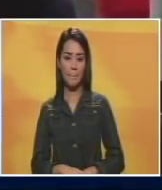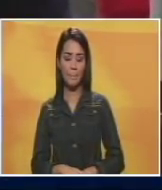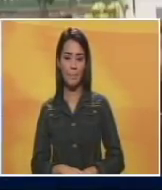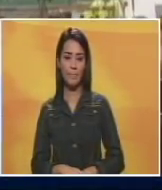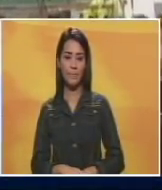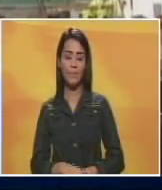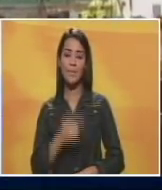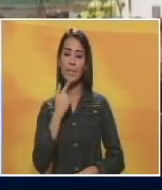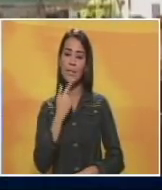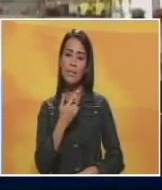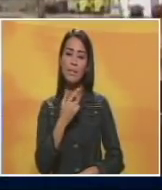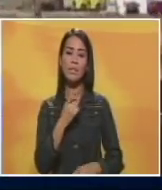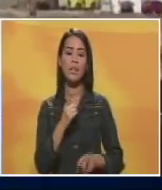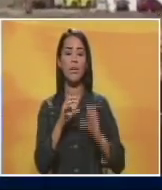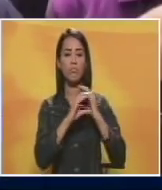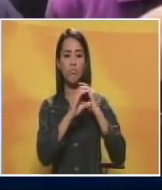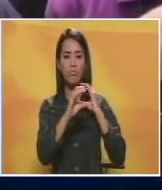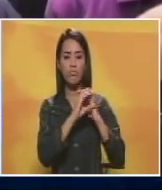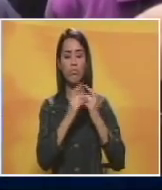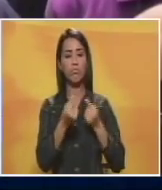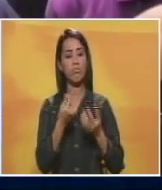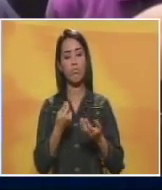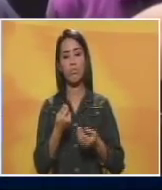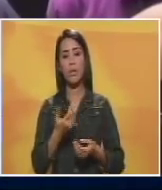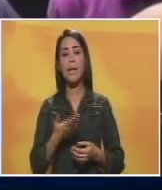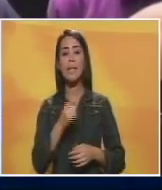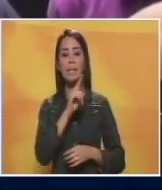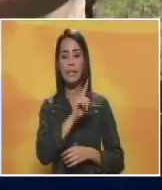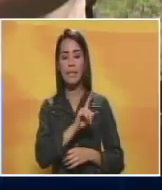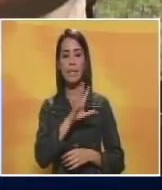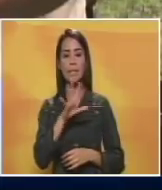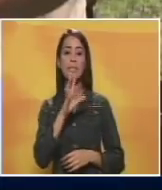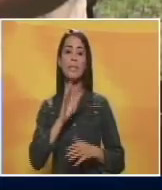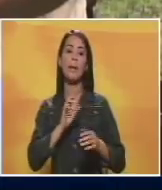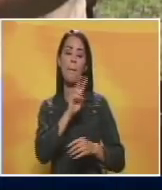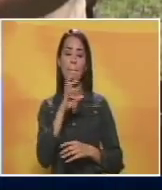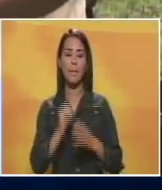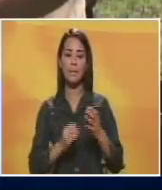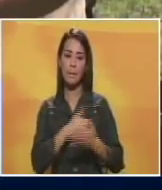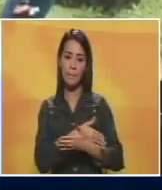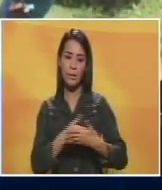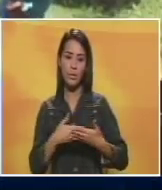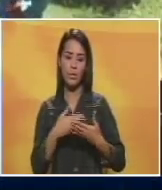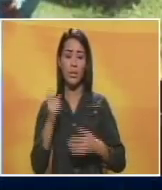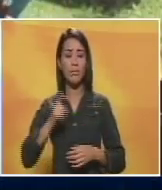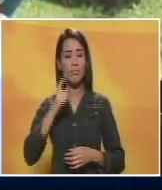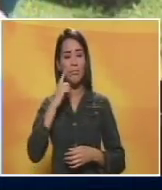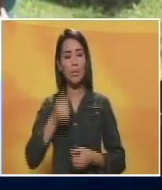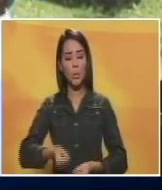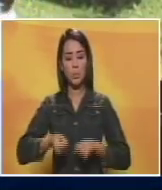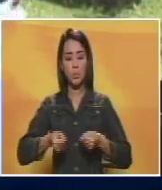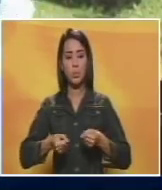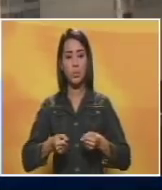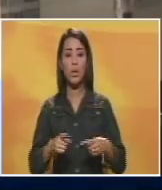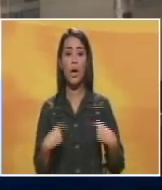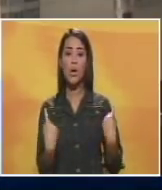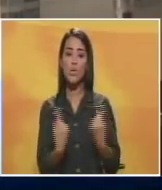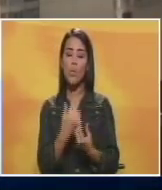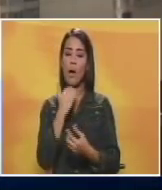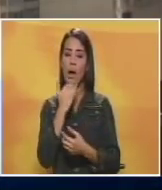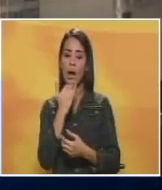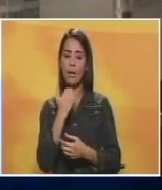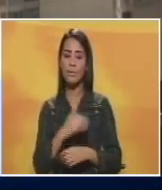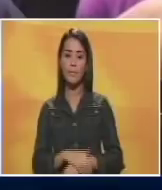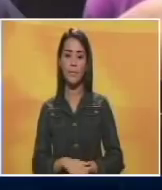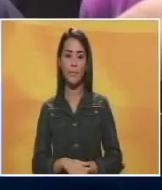Comentaron que por el alto costo de los camiones cisternas, que oscilan entre los 15 y 20 millones, se ven en la necesidad de llenar los tubos de agua en un manantial que se encuentra